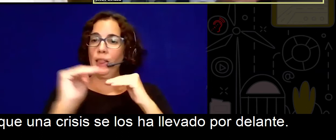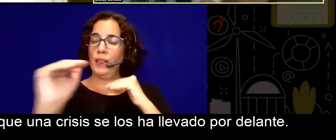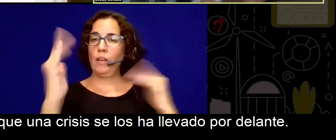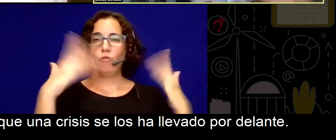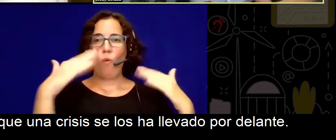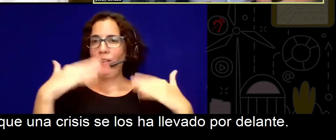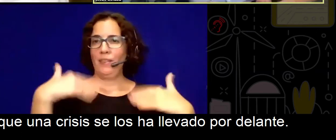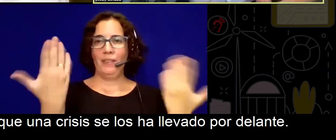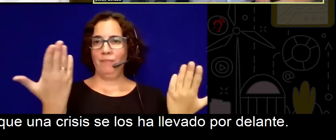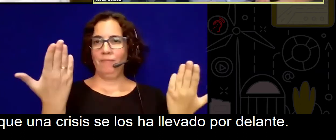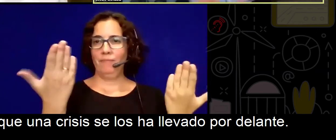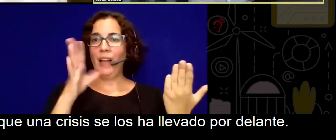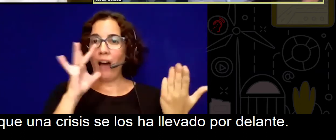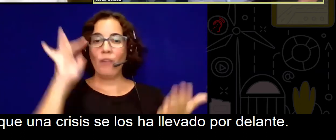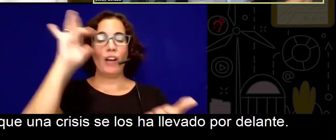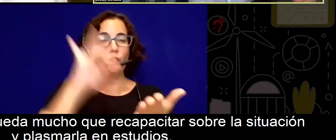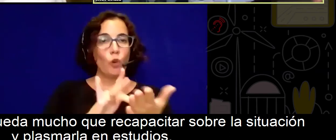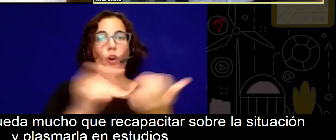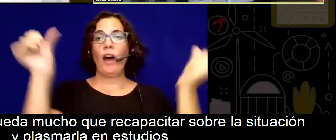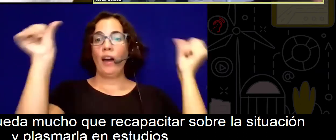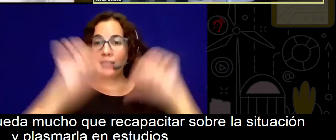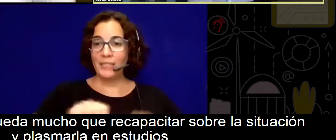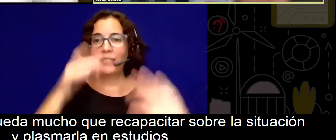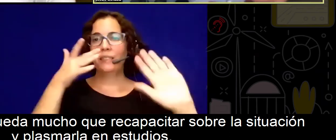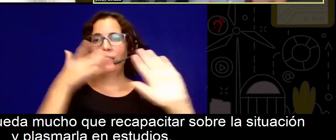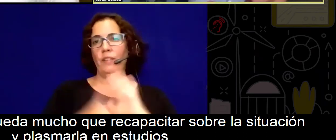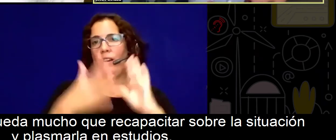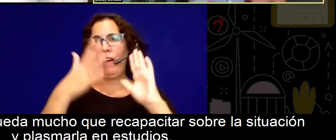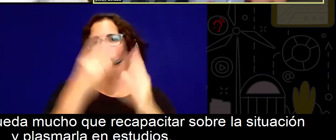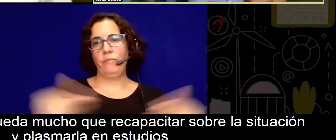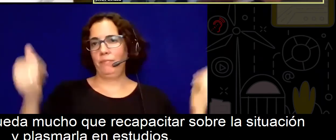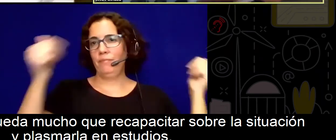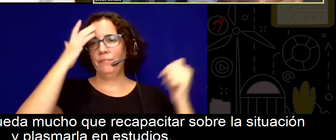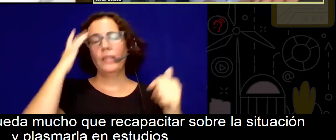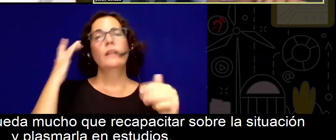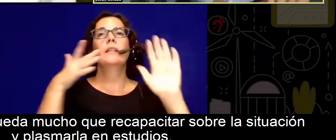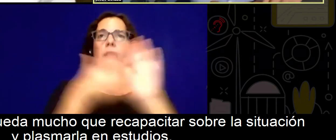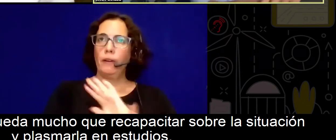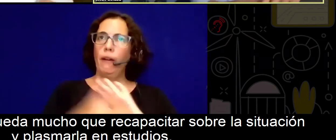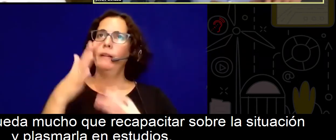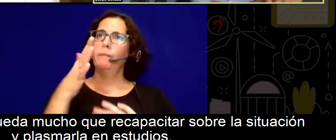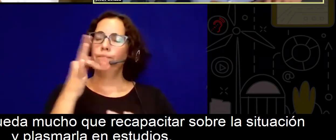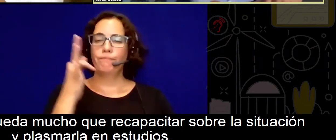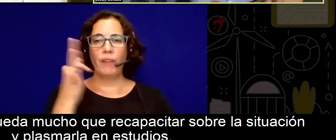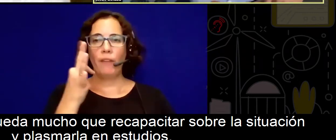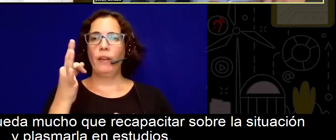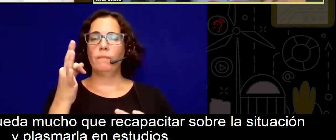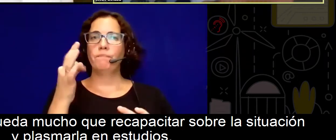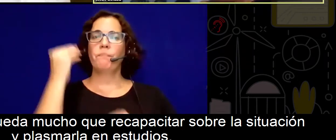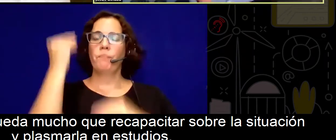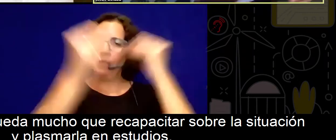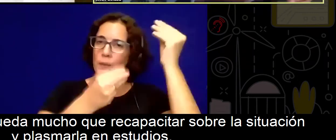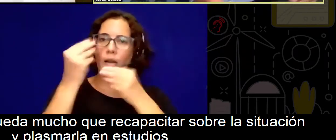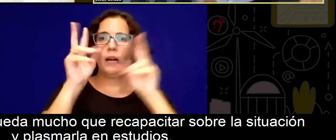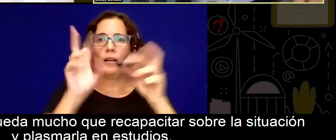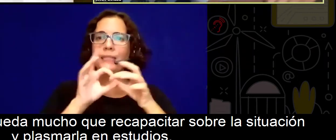y que ante una crisis como la de ahora se los ha llevado por delante. Con lo cual, nos queda mucho que recapacitar sobre esta situación y plasmarla